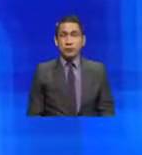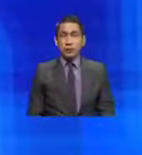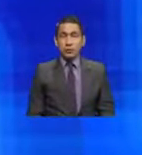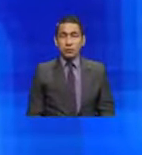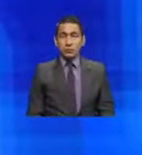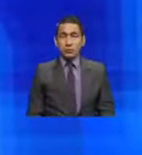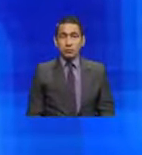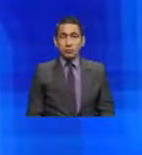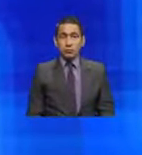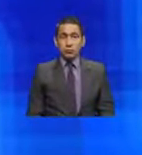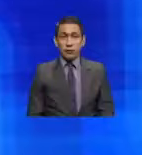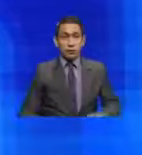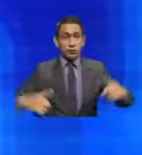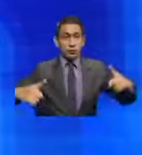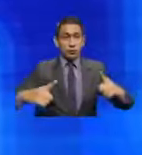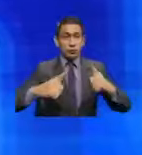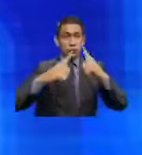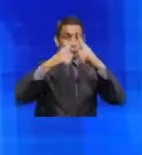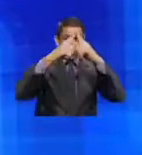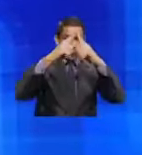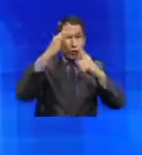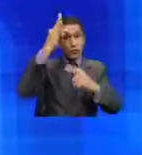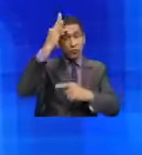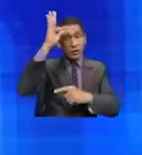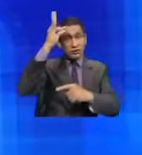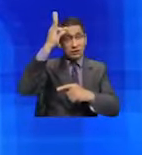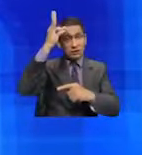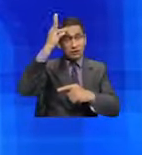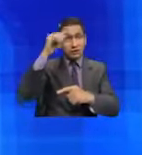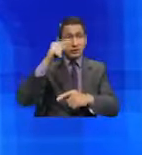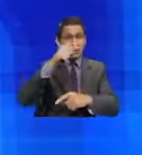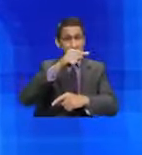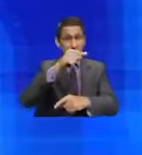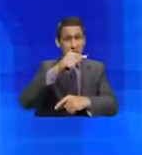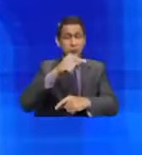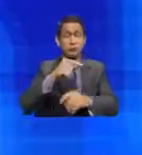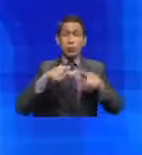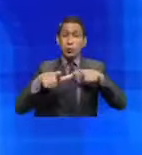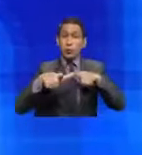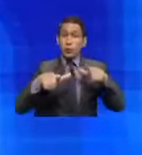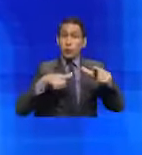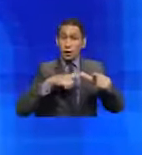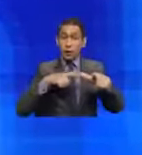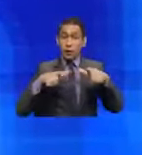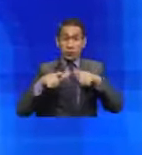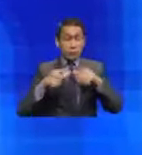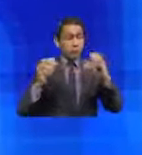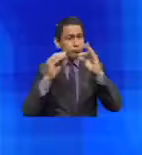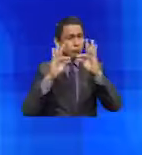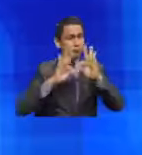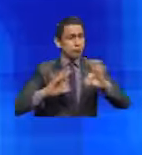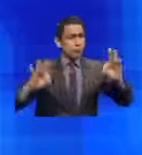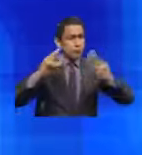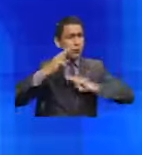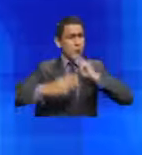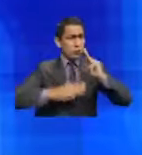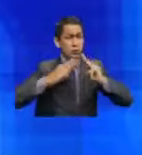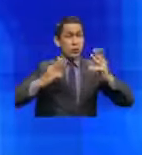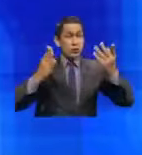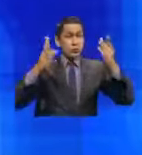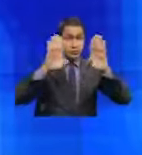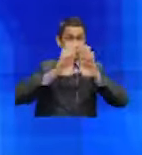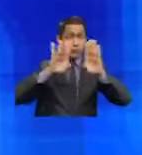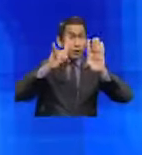La Torre Eiffel, una de las principales atracciones turísticas del mundo, permanecerá cerrada, mientras que